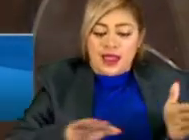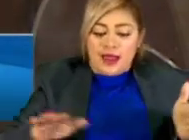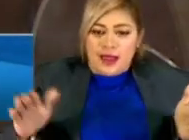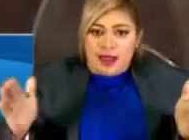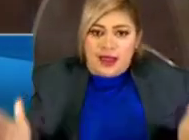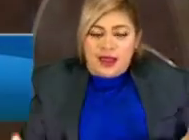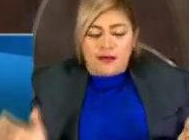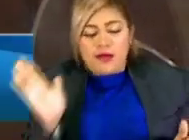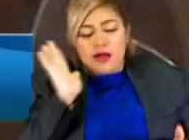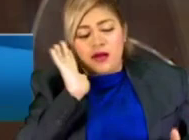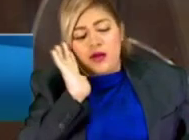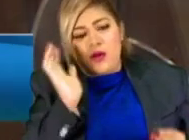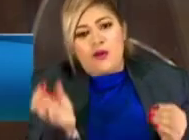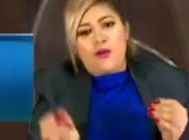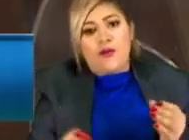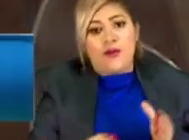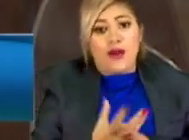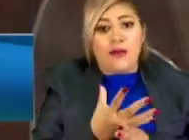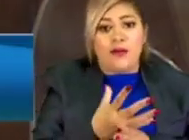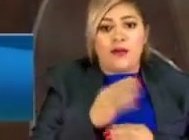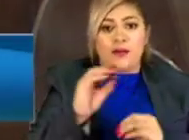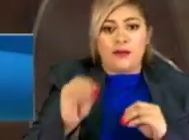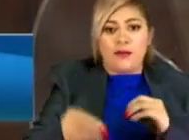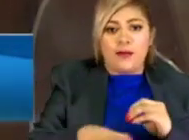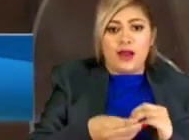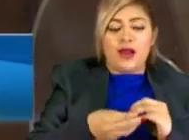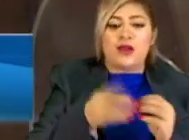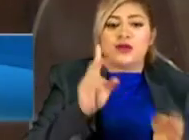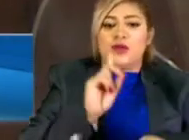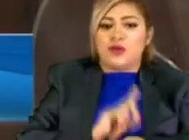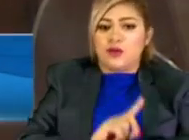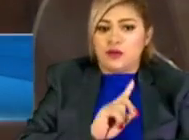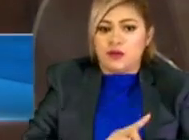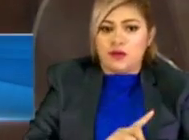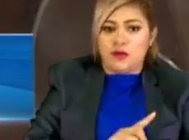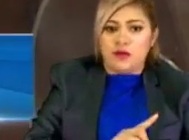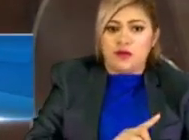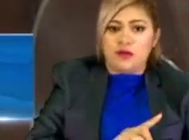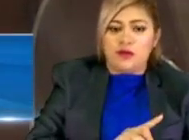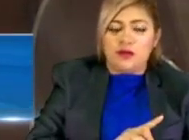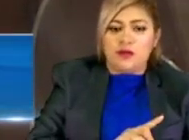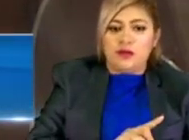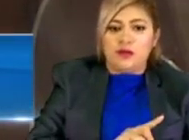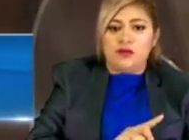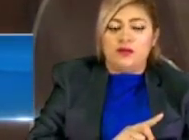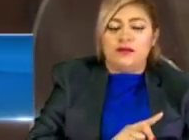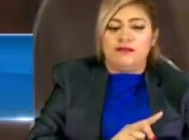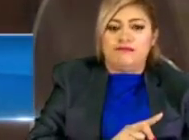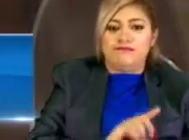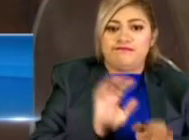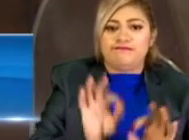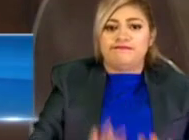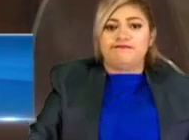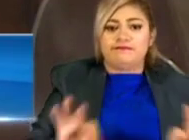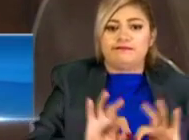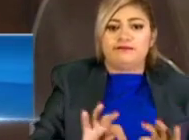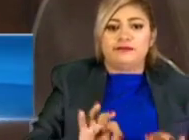y contará con 14 quirófanos para cirugía. La obra generará en su fase de